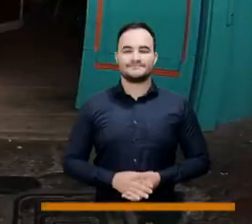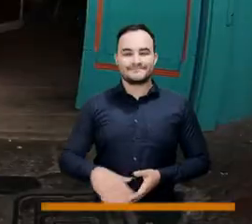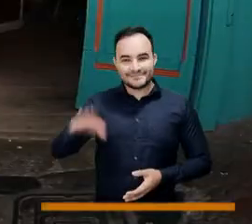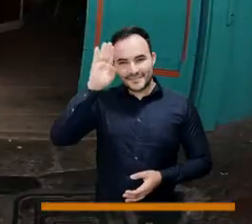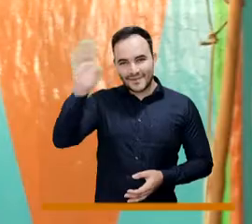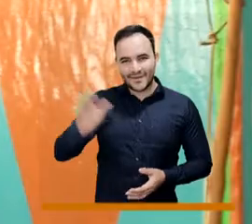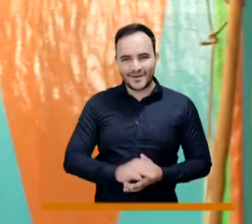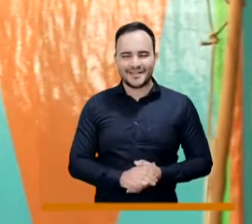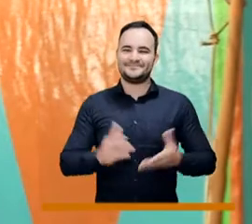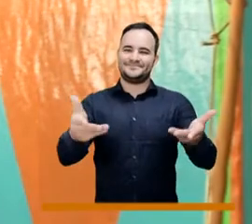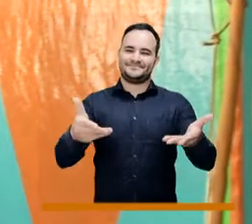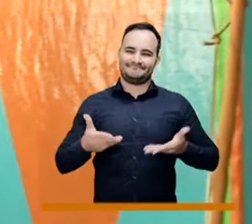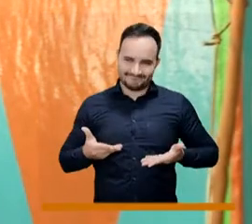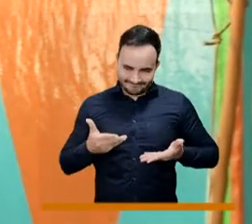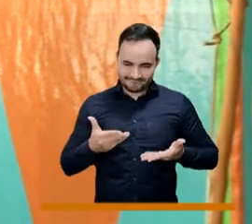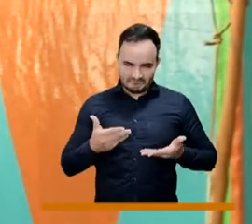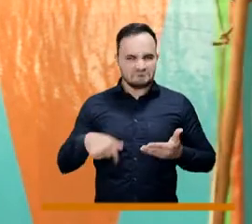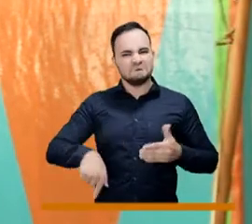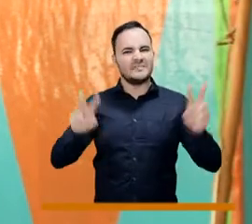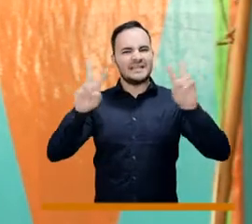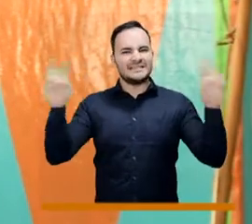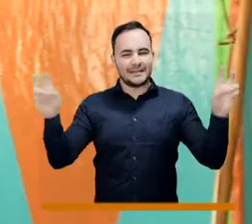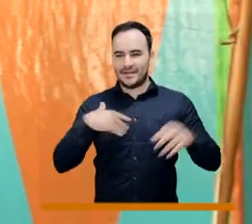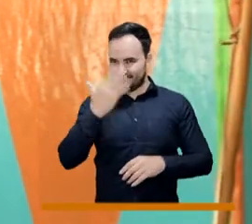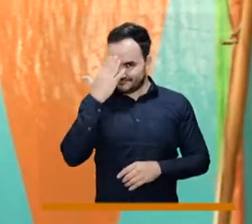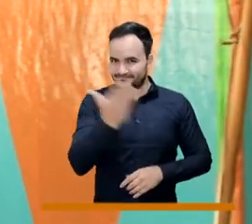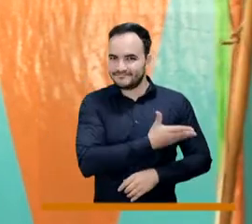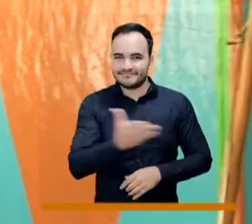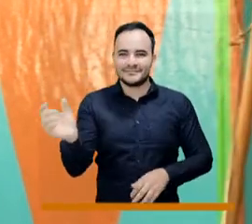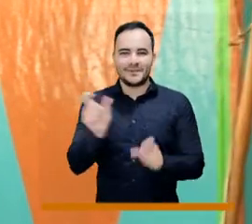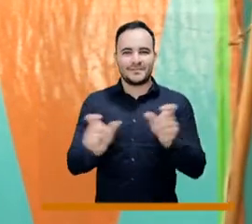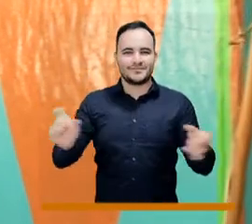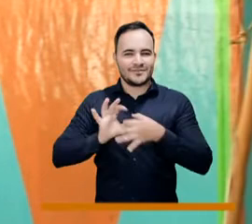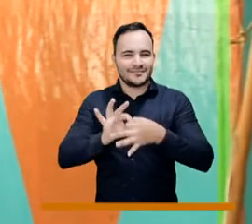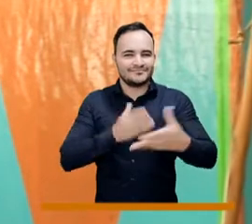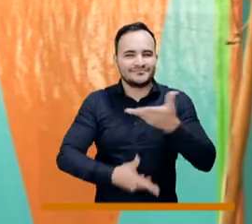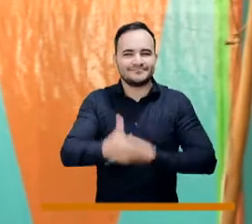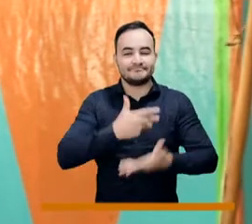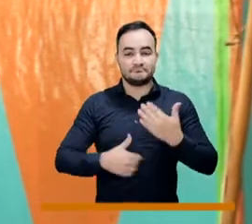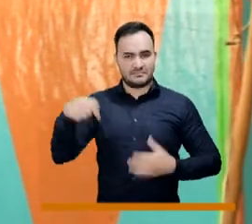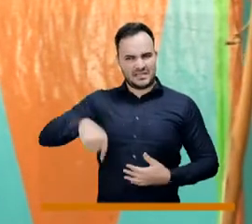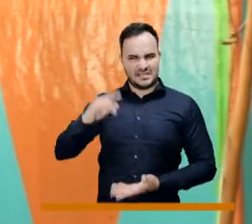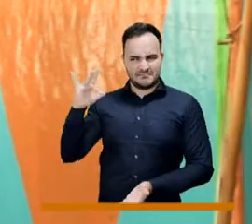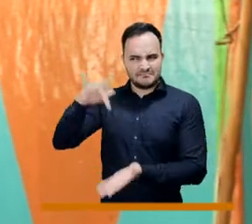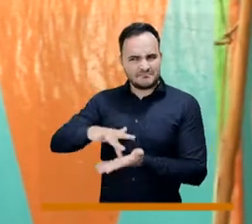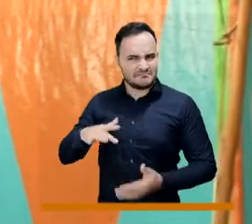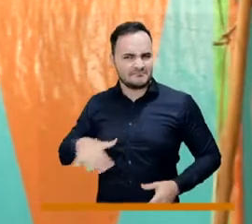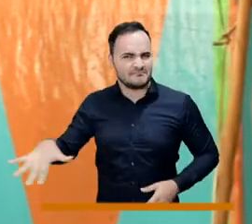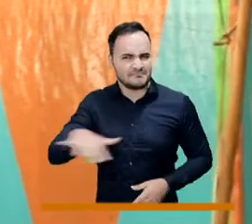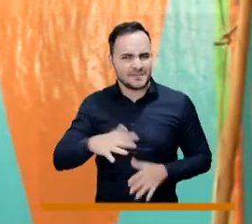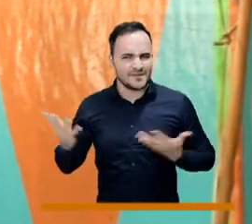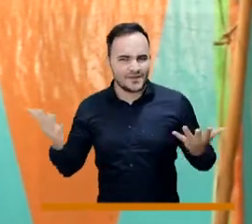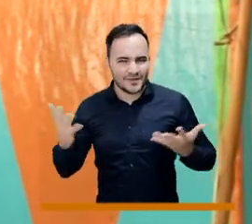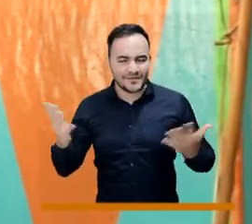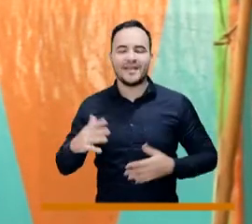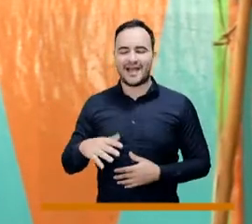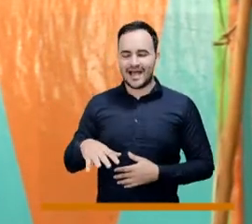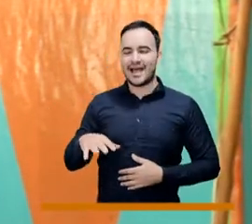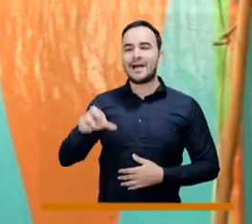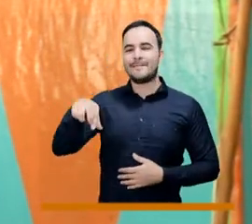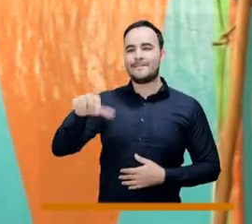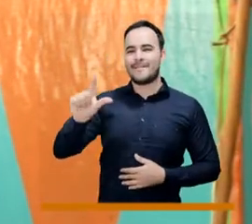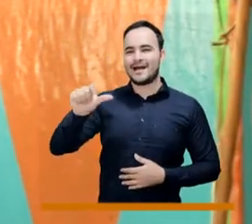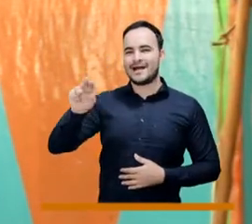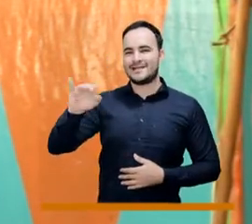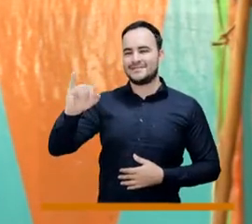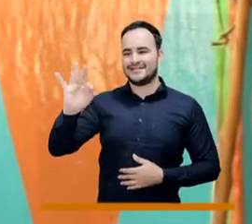Hola, bienvenidos una vez más a De Frente a la Gente. Estamos esta semana desde la centralidad del corregimiento de San Sebastián de